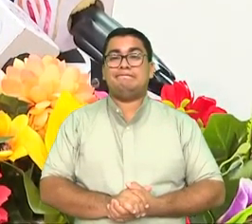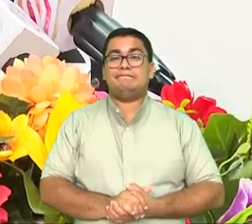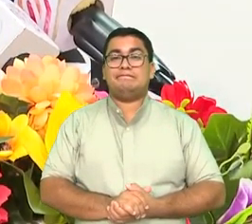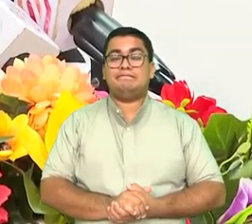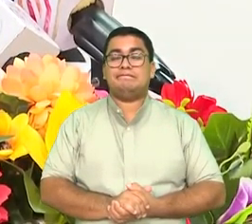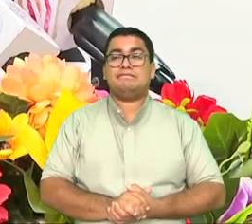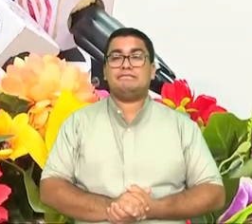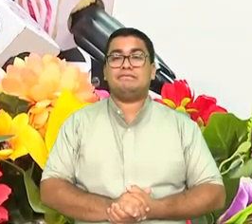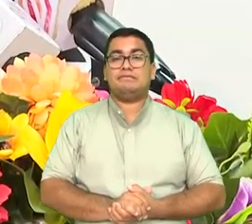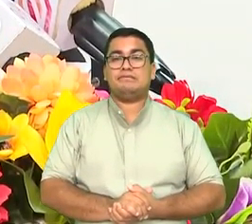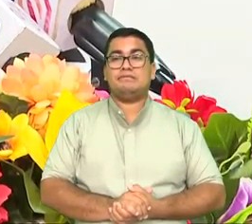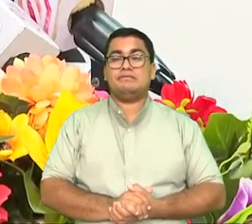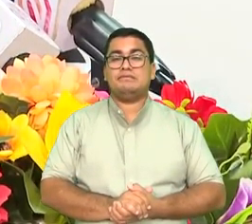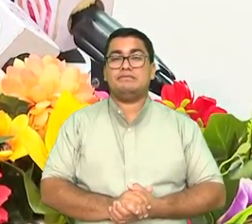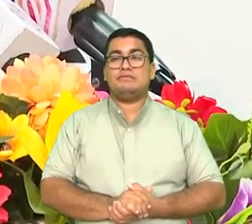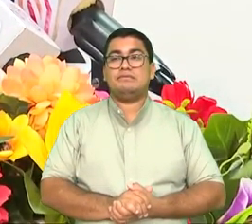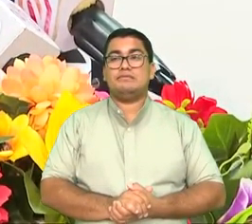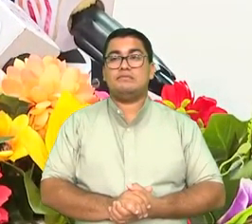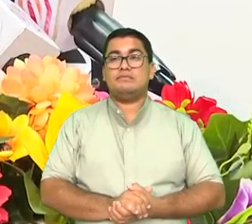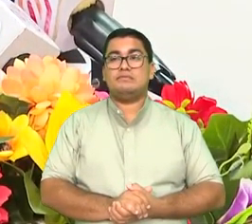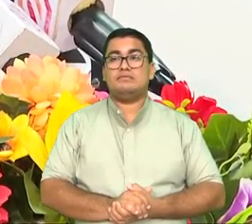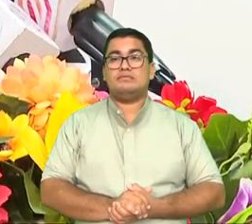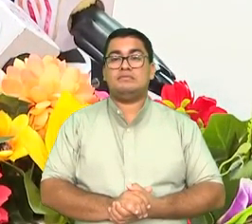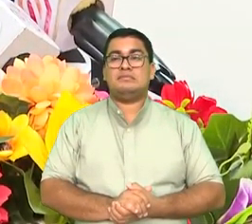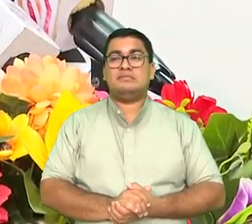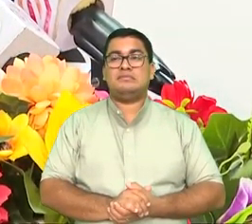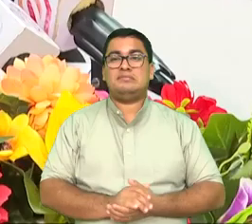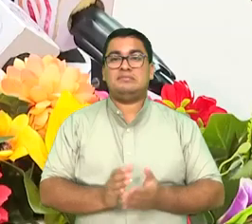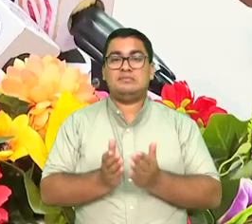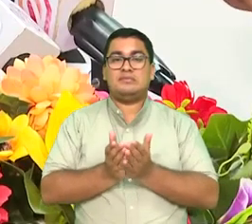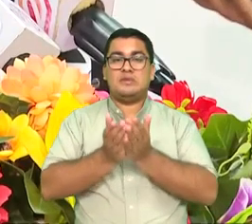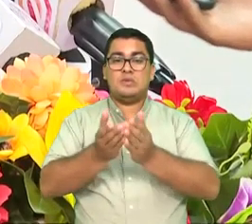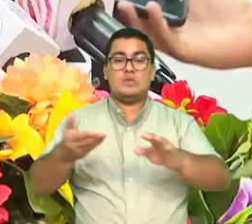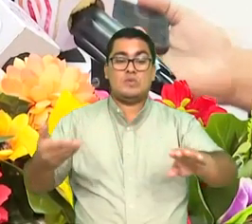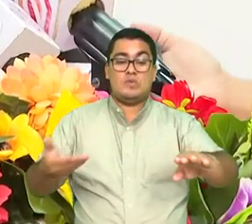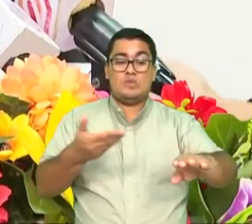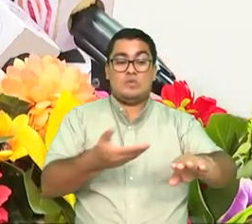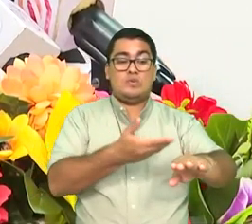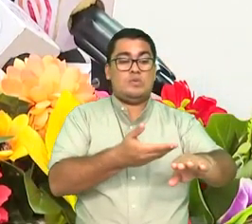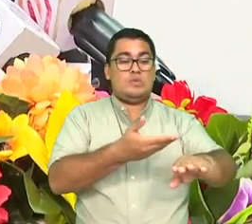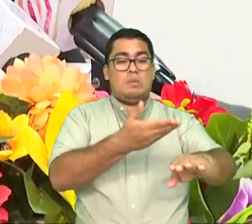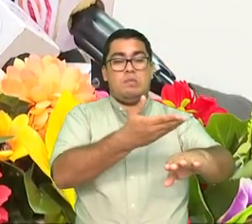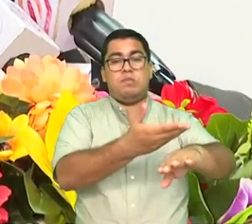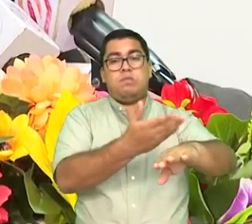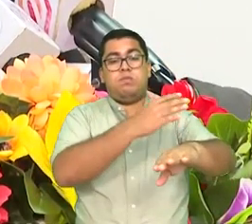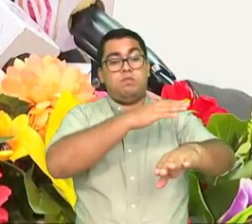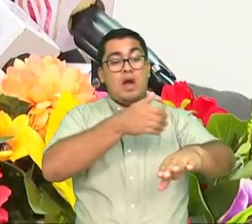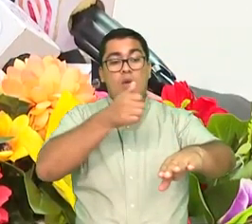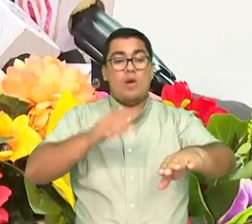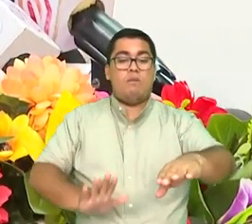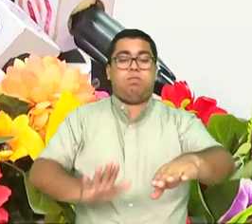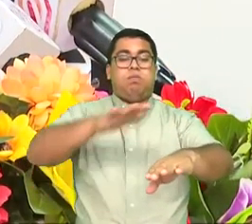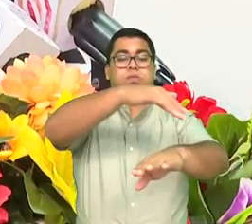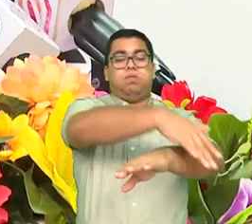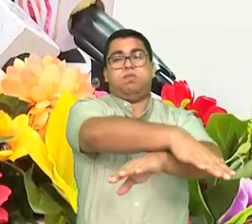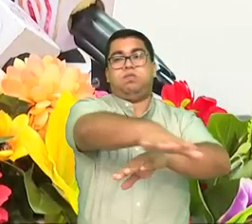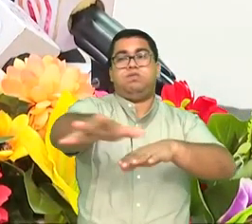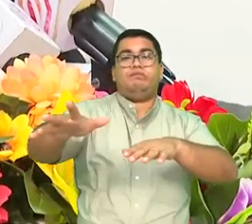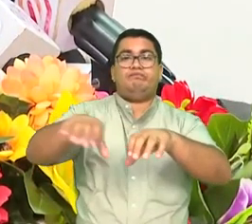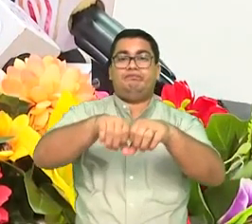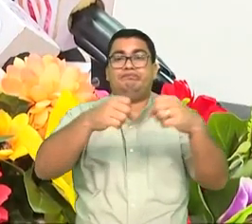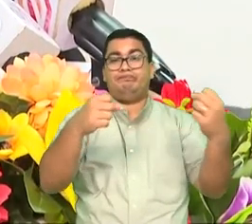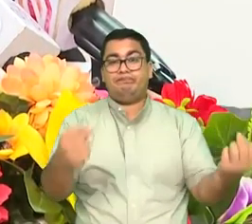lo que es el muelle de Panga. Desapareció el muelle